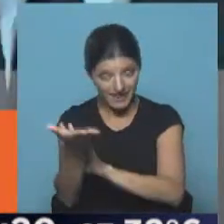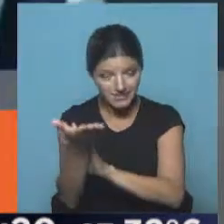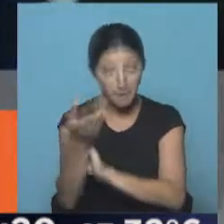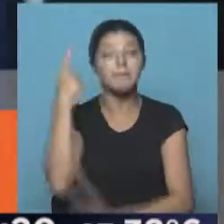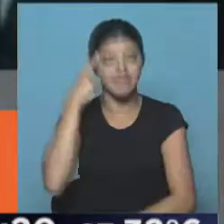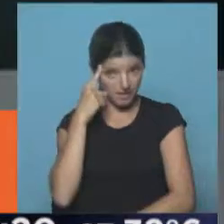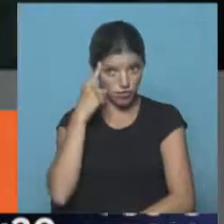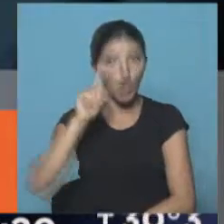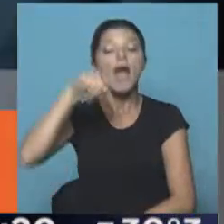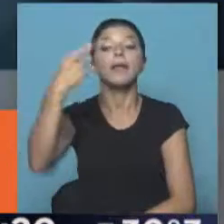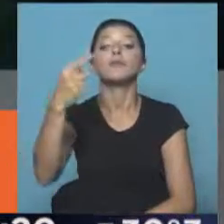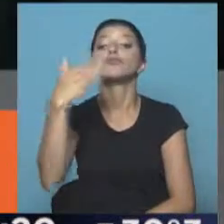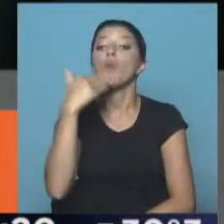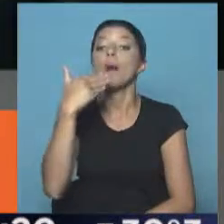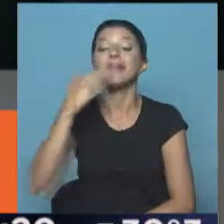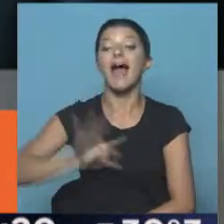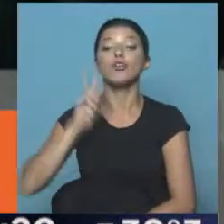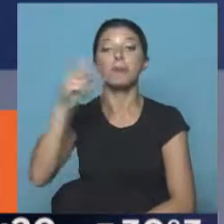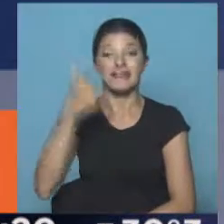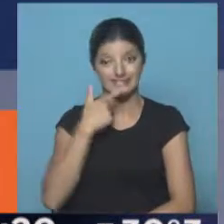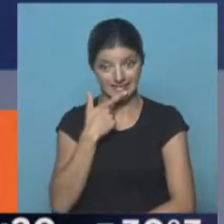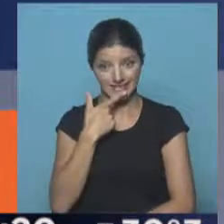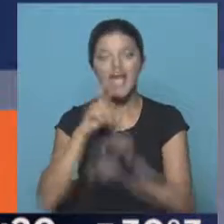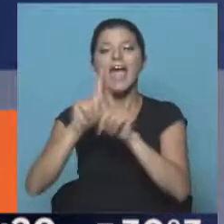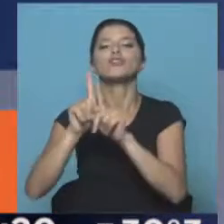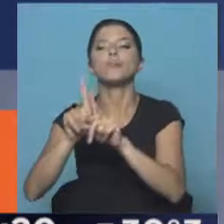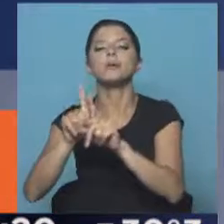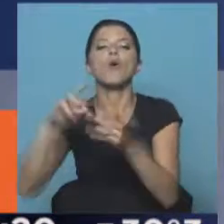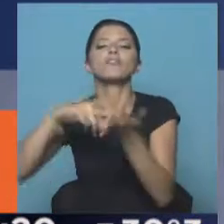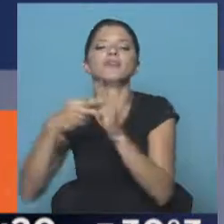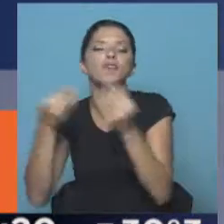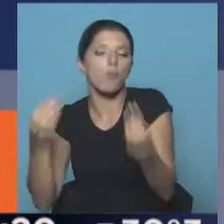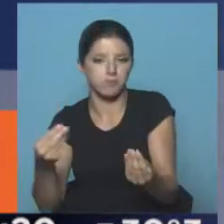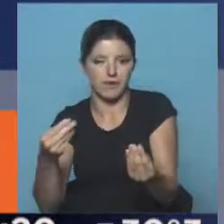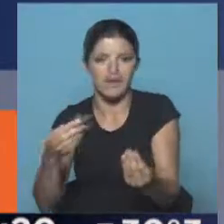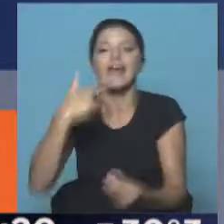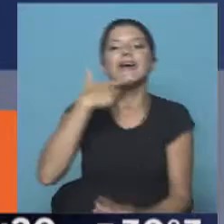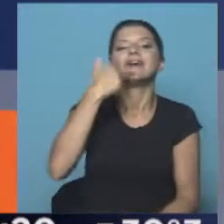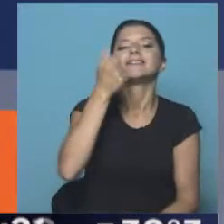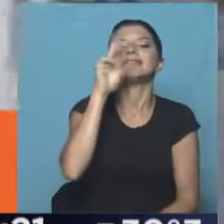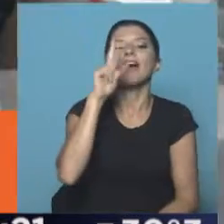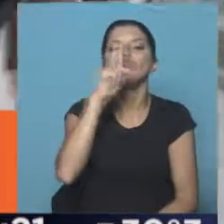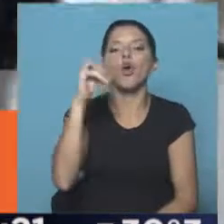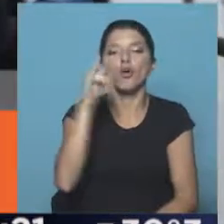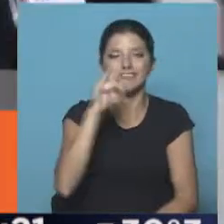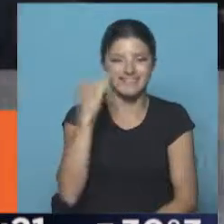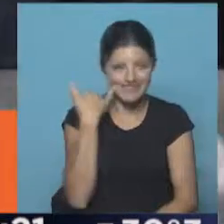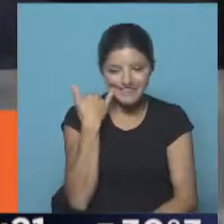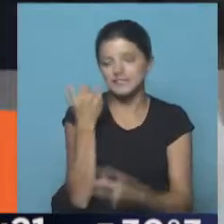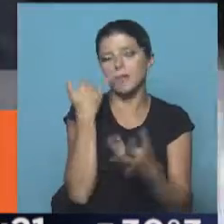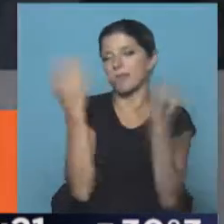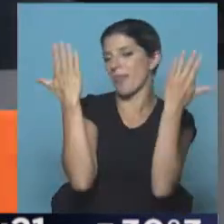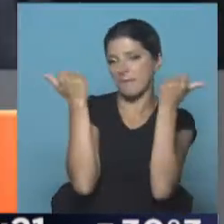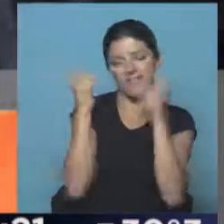de abril de 2017 implicó la salida probablemente definitiva de Nicolas Sarkozy de la vida política